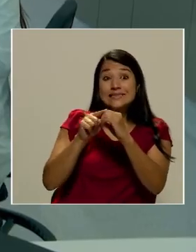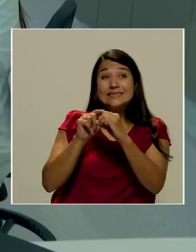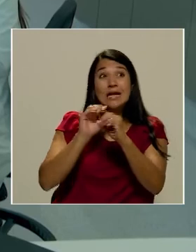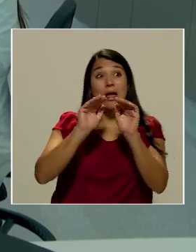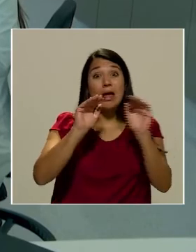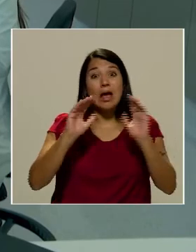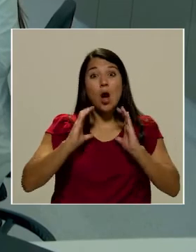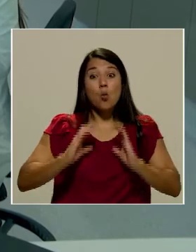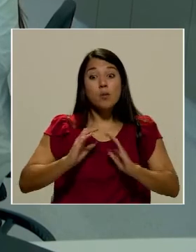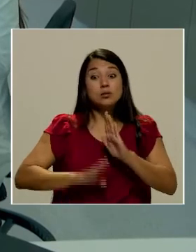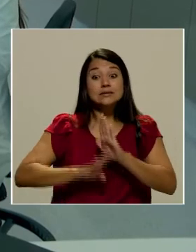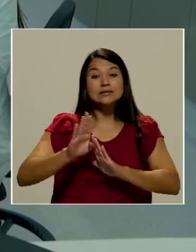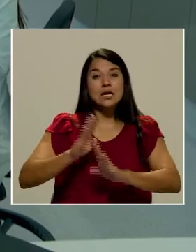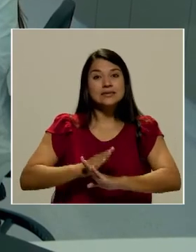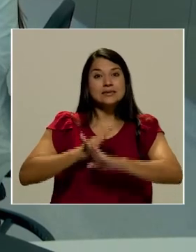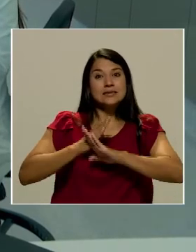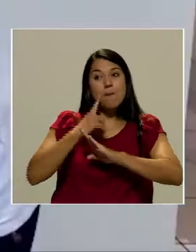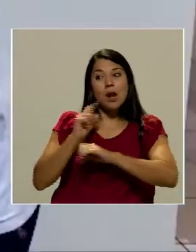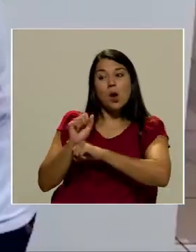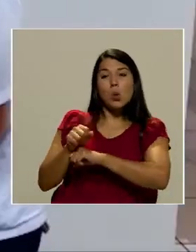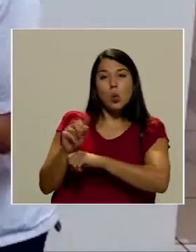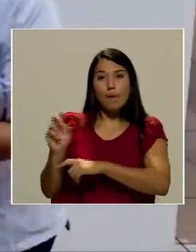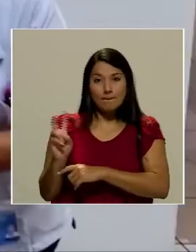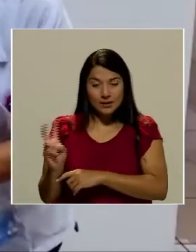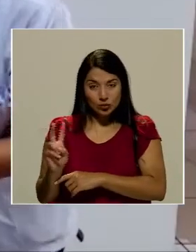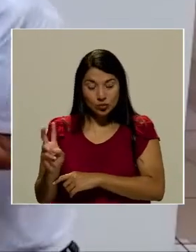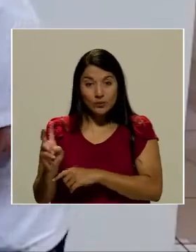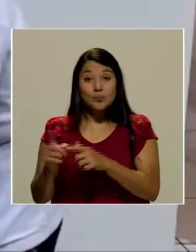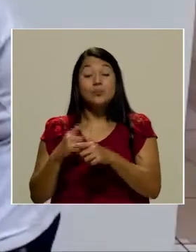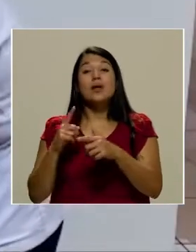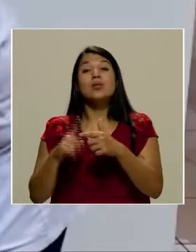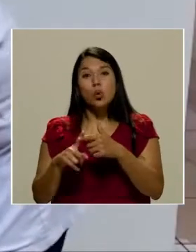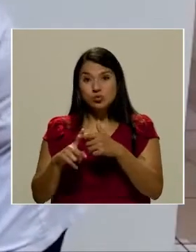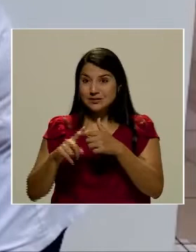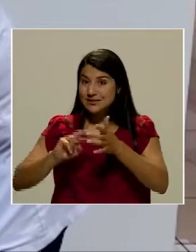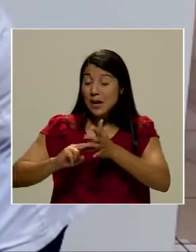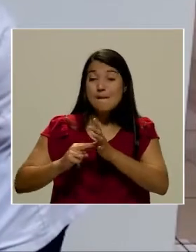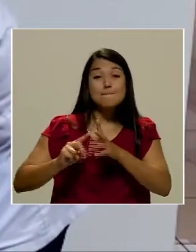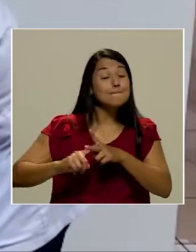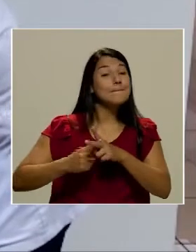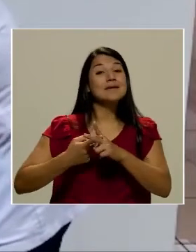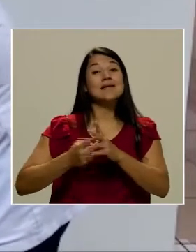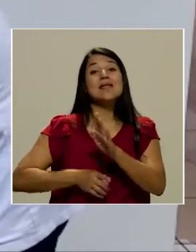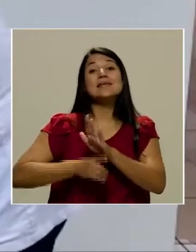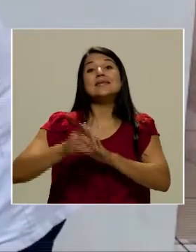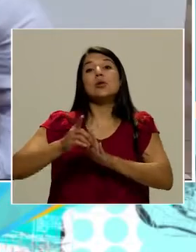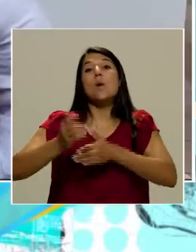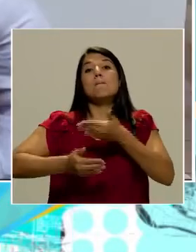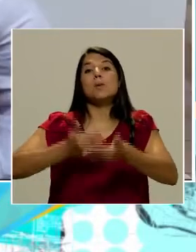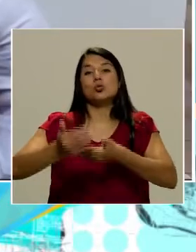que controlen a este virus, y entonces activan todo el mecanismo para